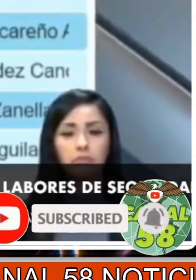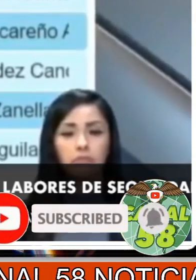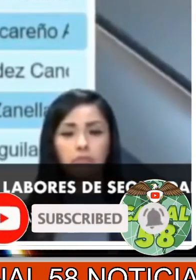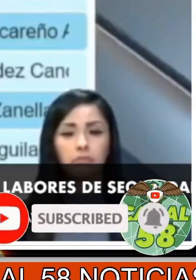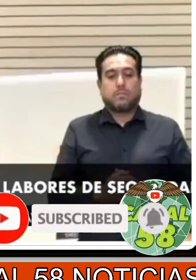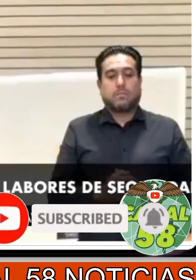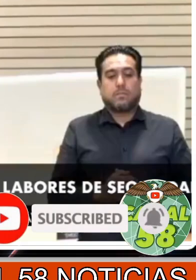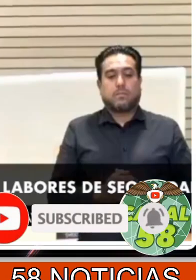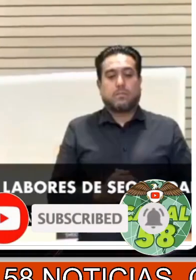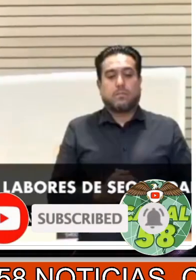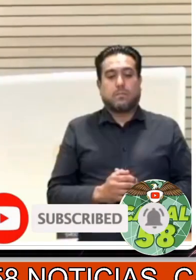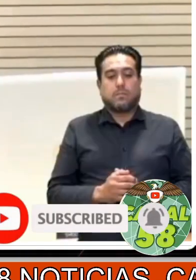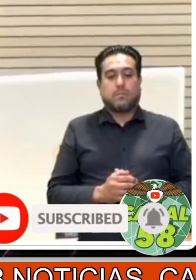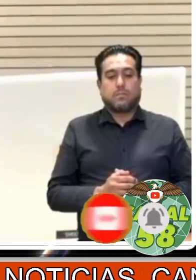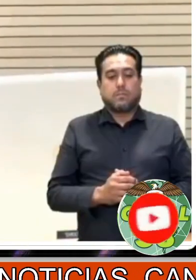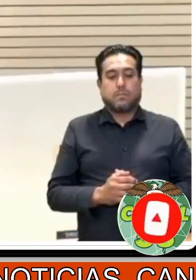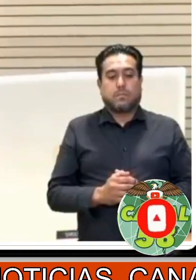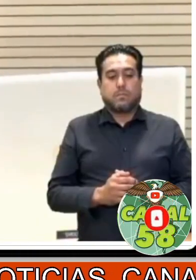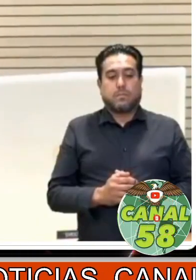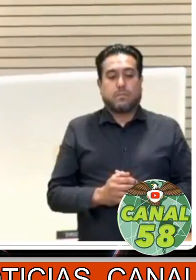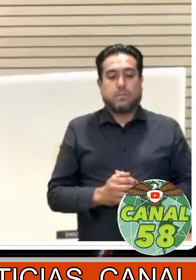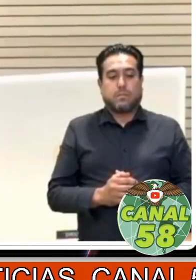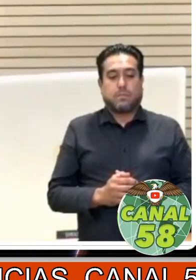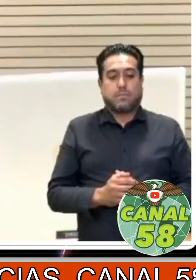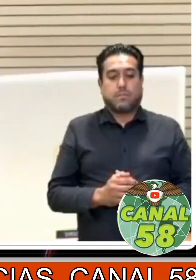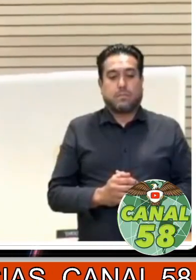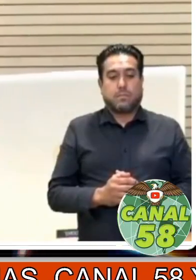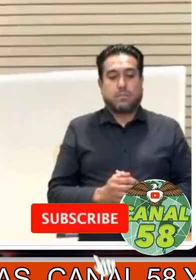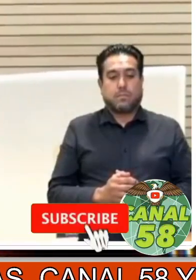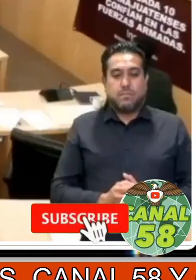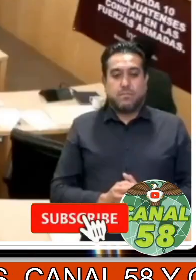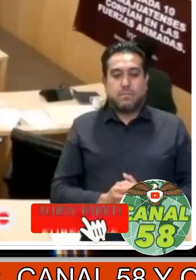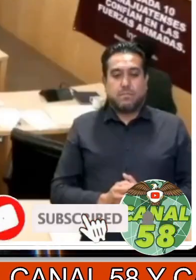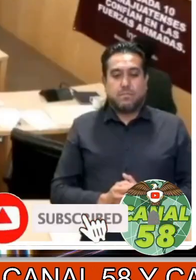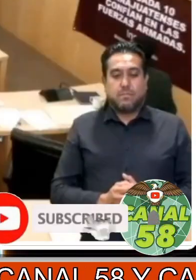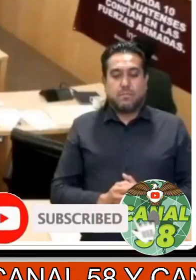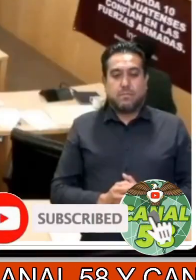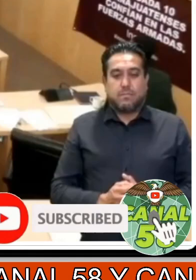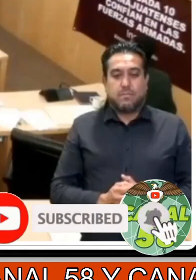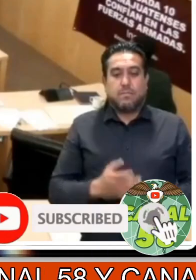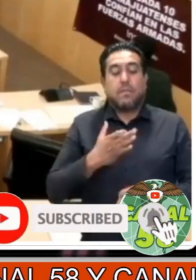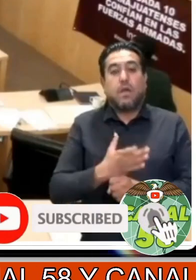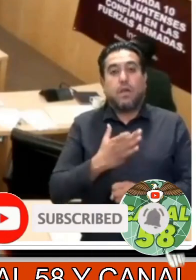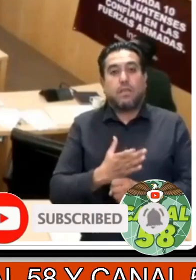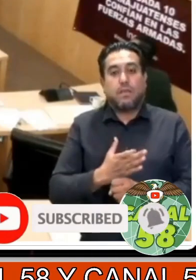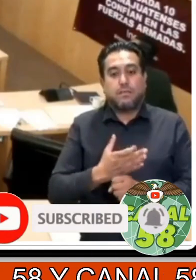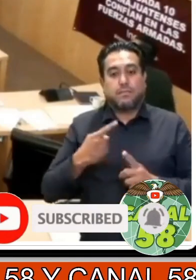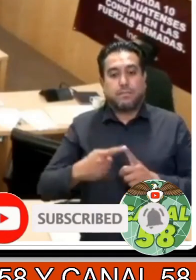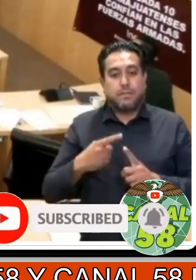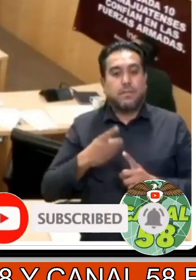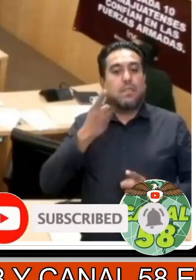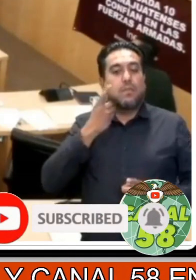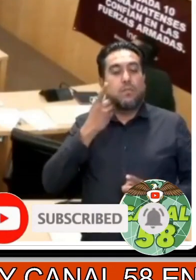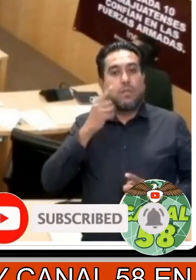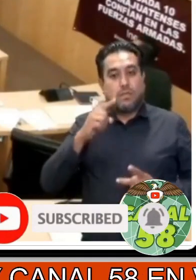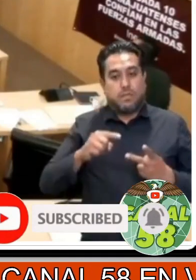Institucional. Después de un receso por falta de orden en el Pleno del Congreso del Estado de Guanajuato, se retomaron las actividades, para lo cual el diputado